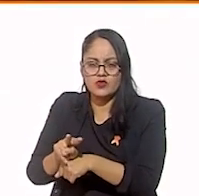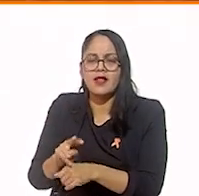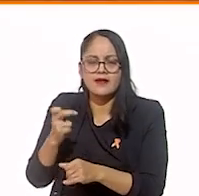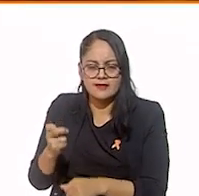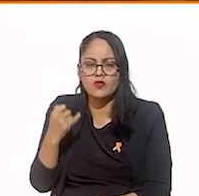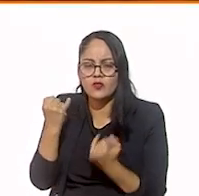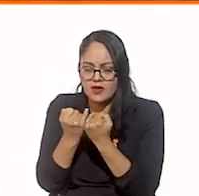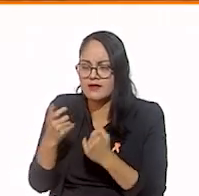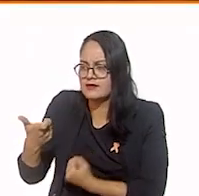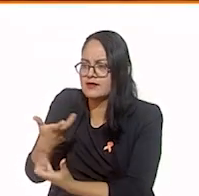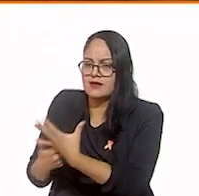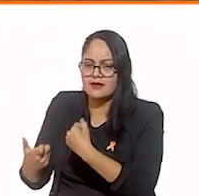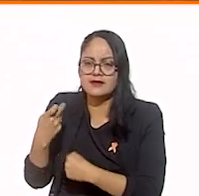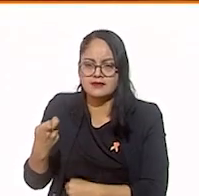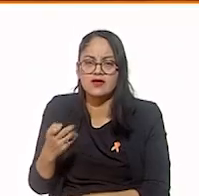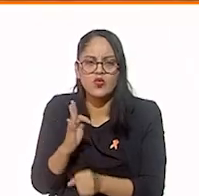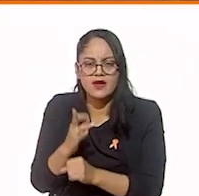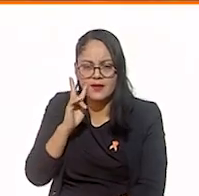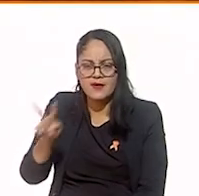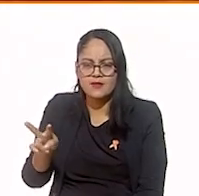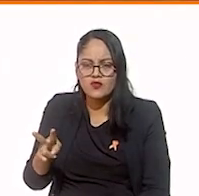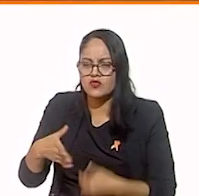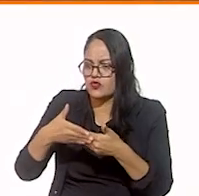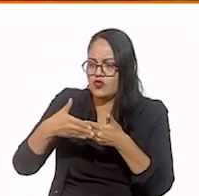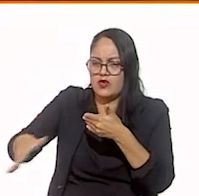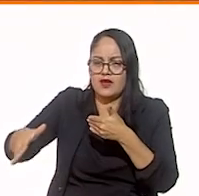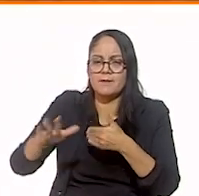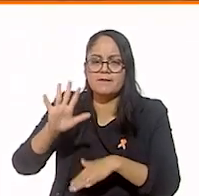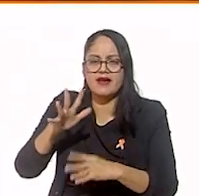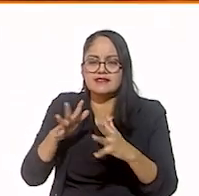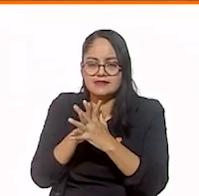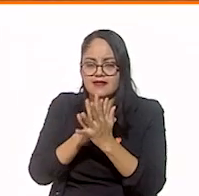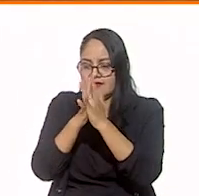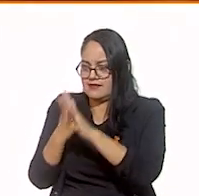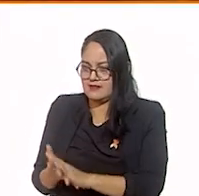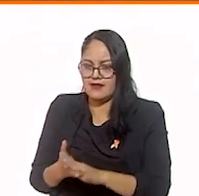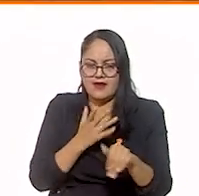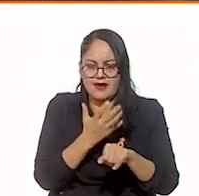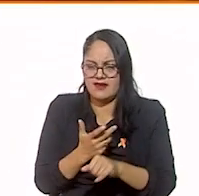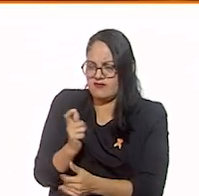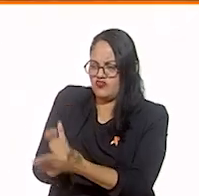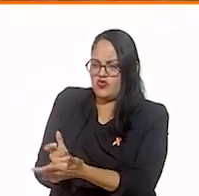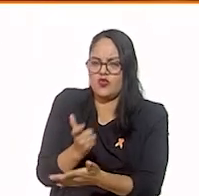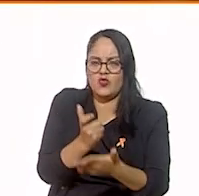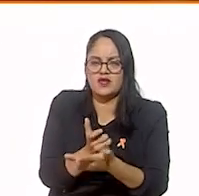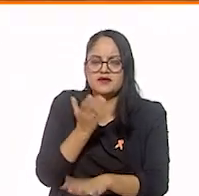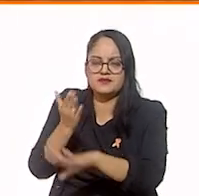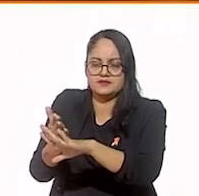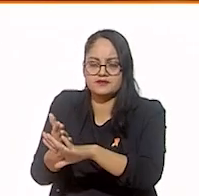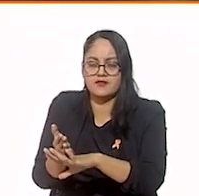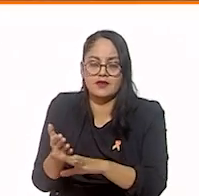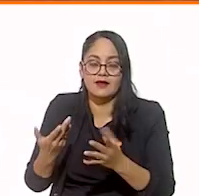que es fundamentalmente económica. O sea, ahorita estamos viendo una etapa de una guerra que es híbrida, que es continuada, que tiene distintas